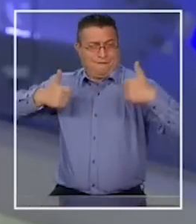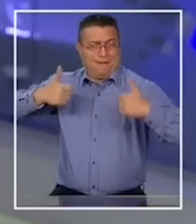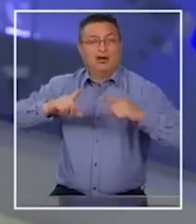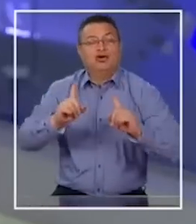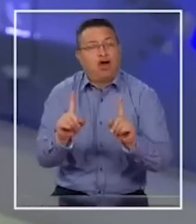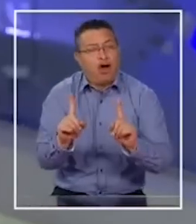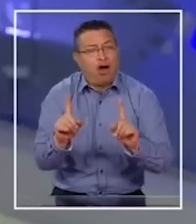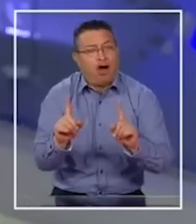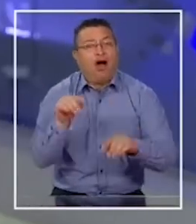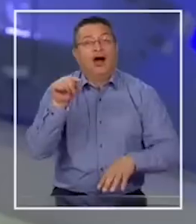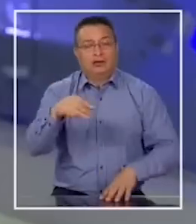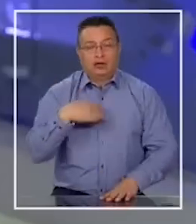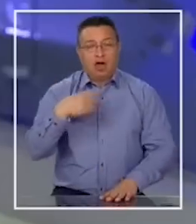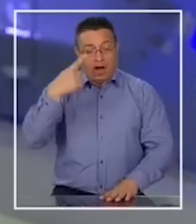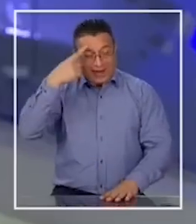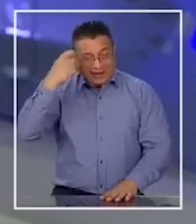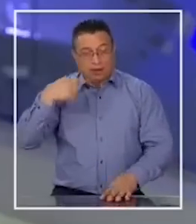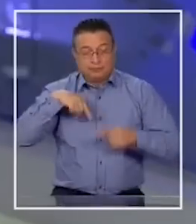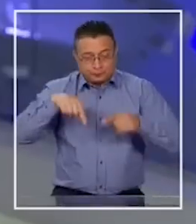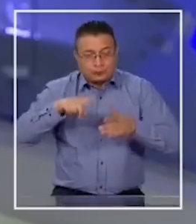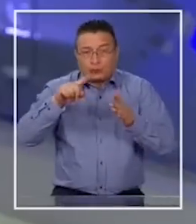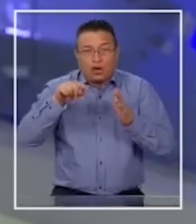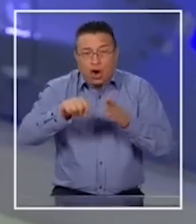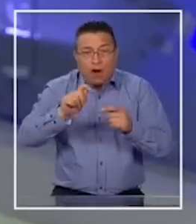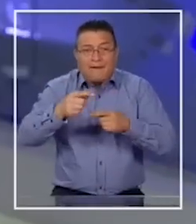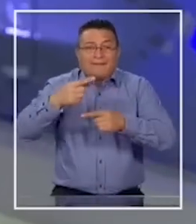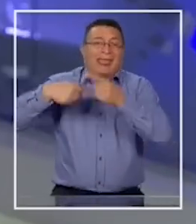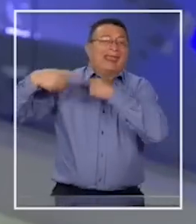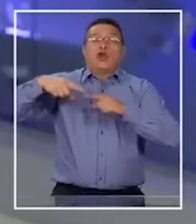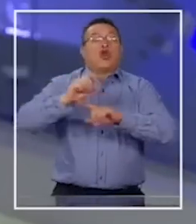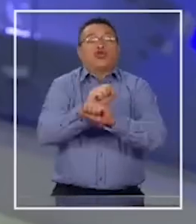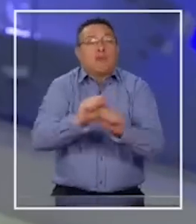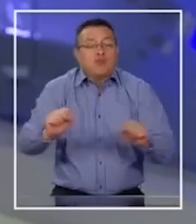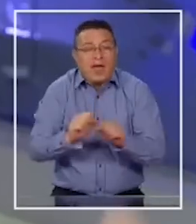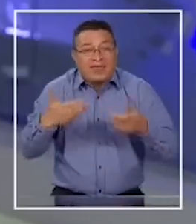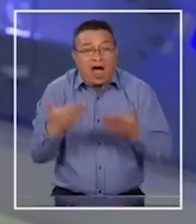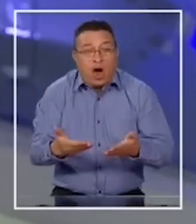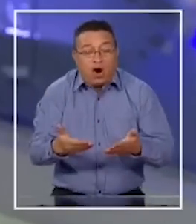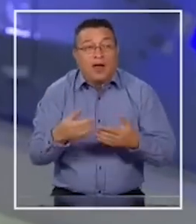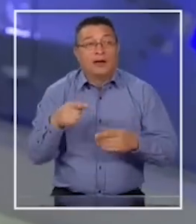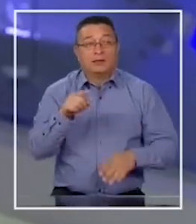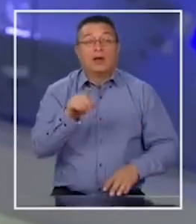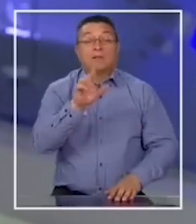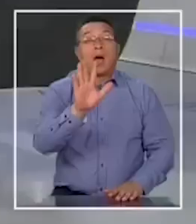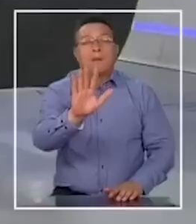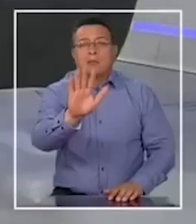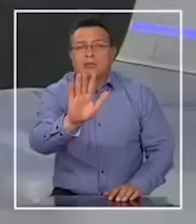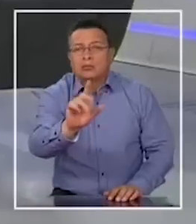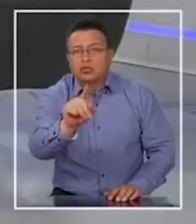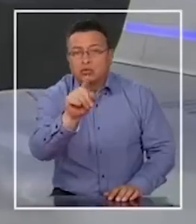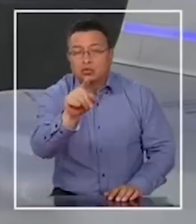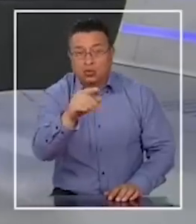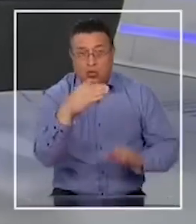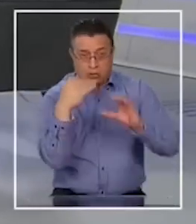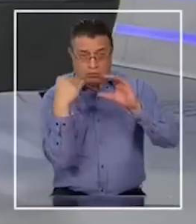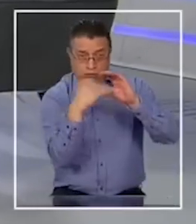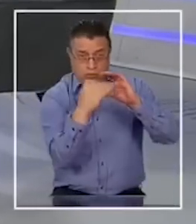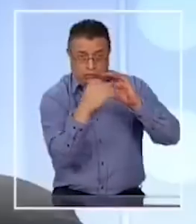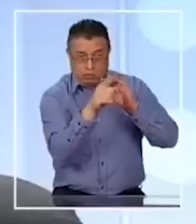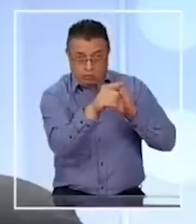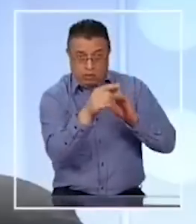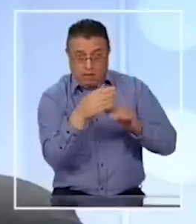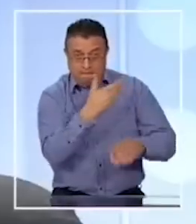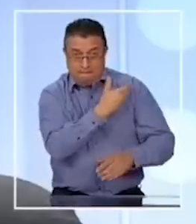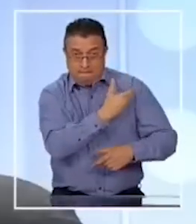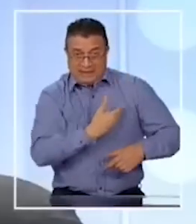de verdad que estamos en un minuto de no retorno un punto No retorno en ciertos temas la delincuencia en particular con Perdón usted le ha mandado mensaje al presidente para ofrecer